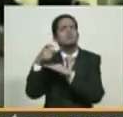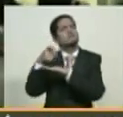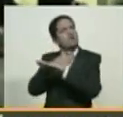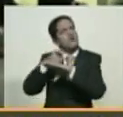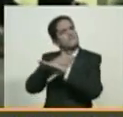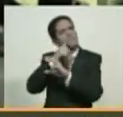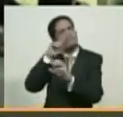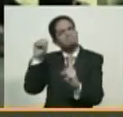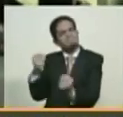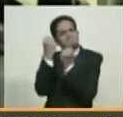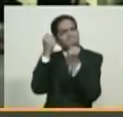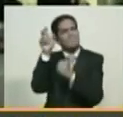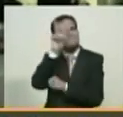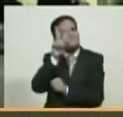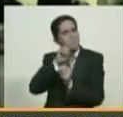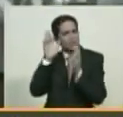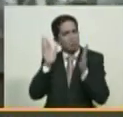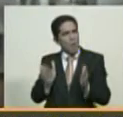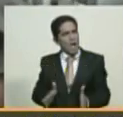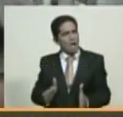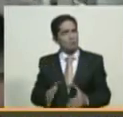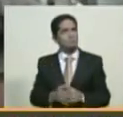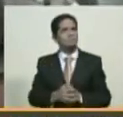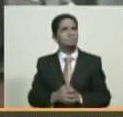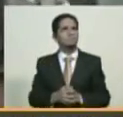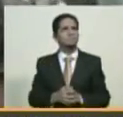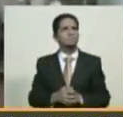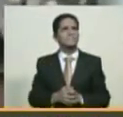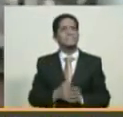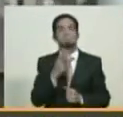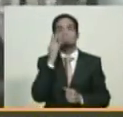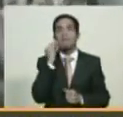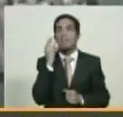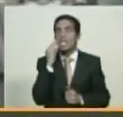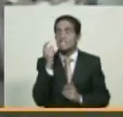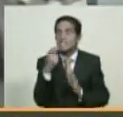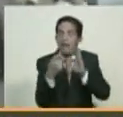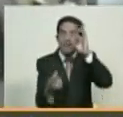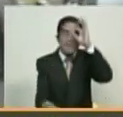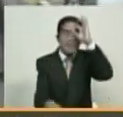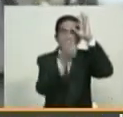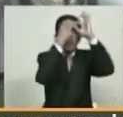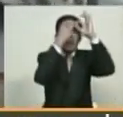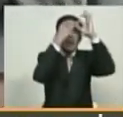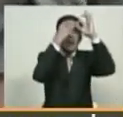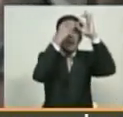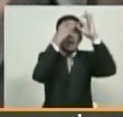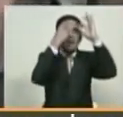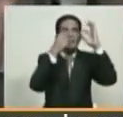un gobierno que repudia al venezolano. Una experiencia inolvidable.